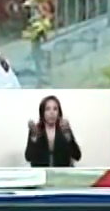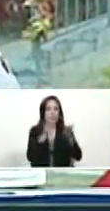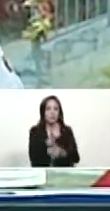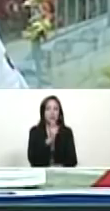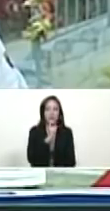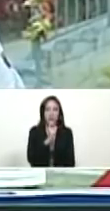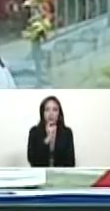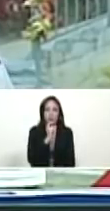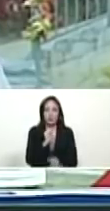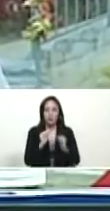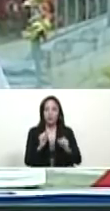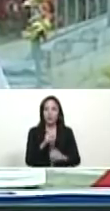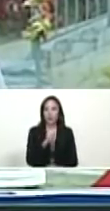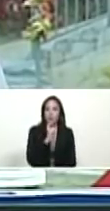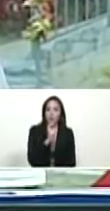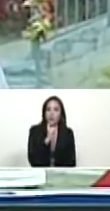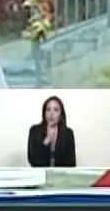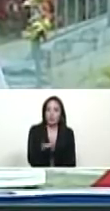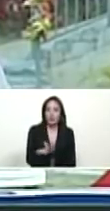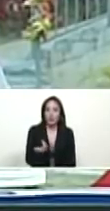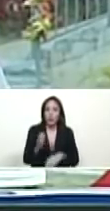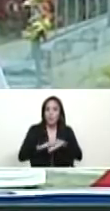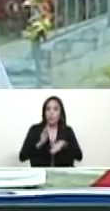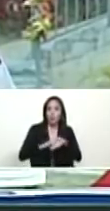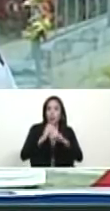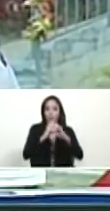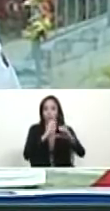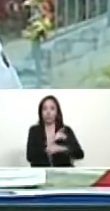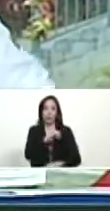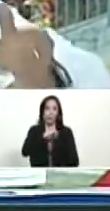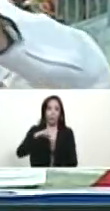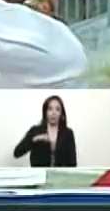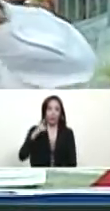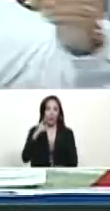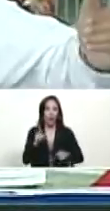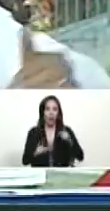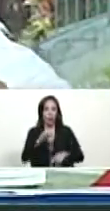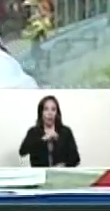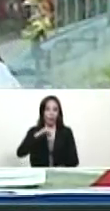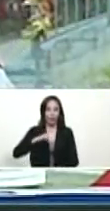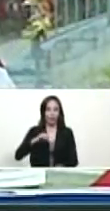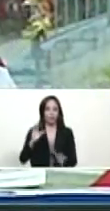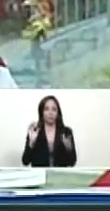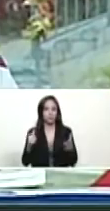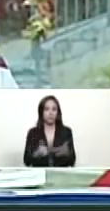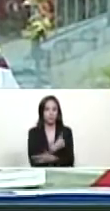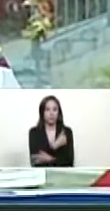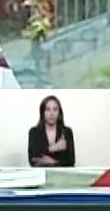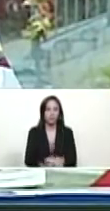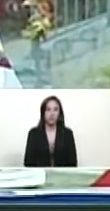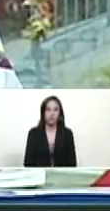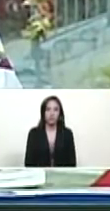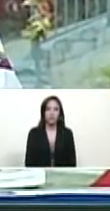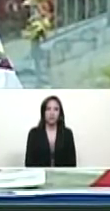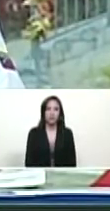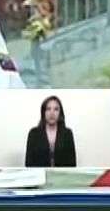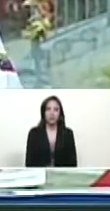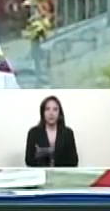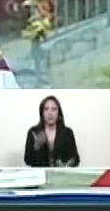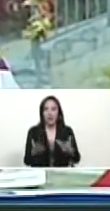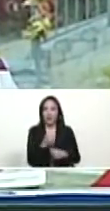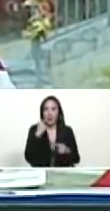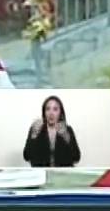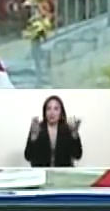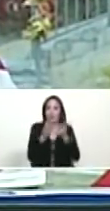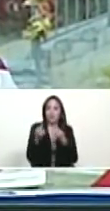difícil. Porque hay un transporte privado que se vendió y que ya no quiere hacer